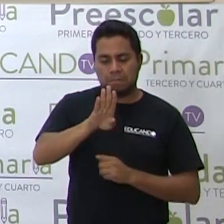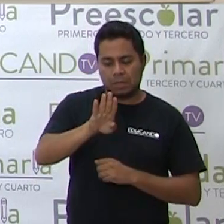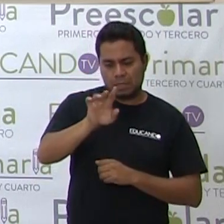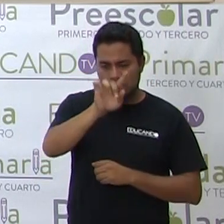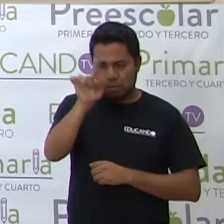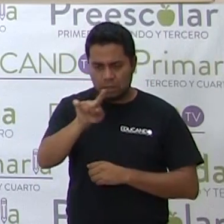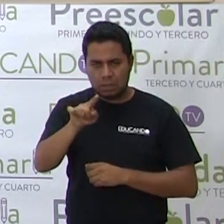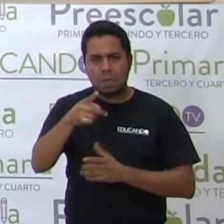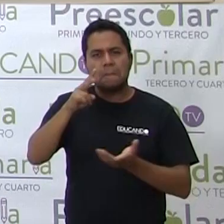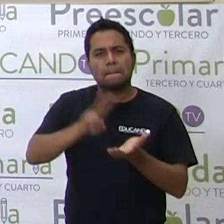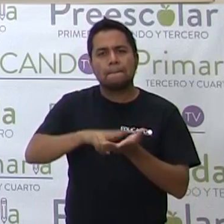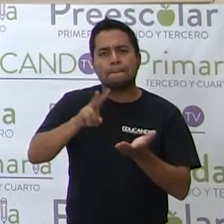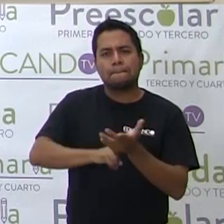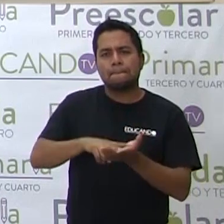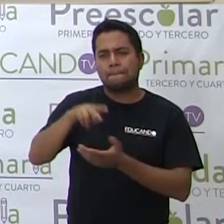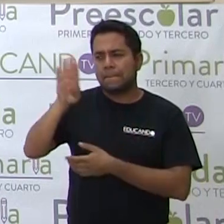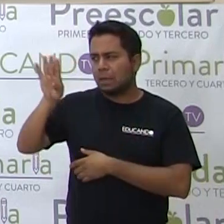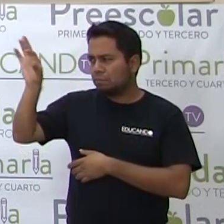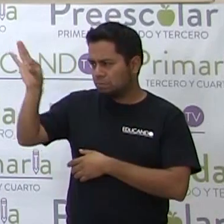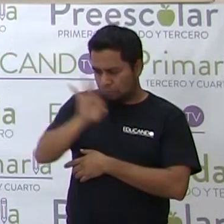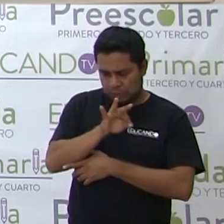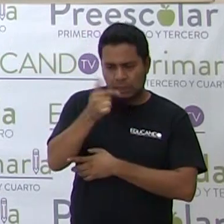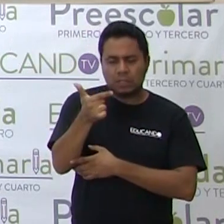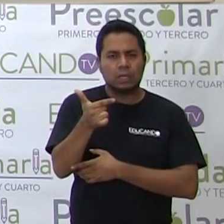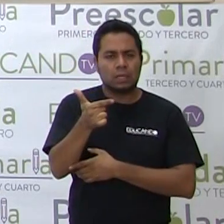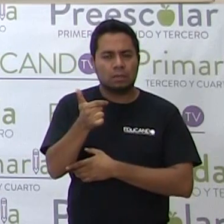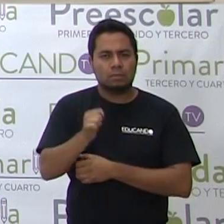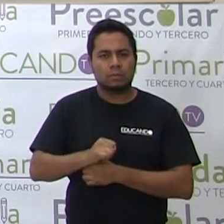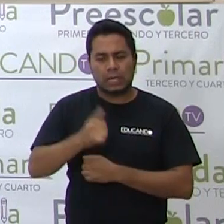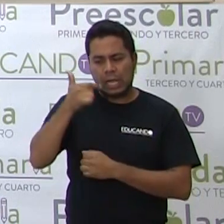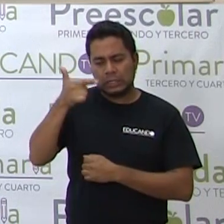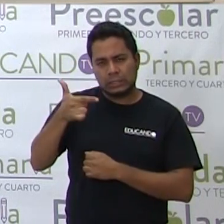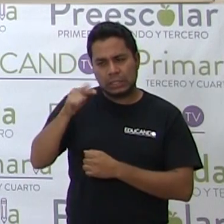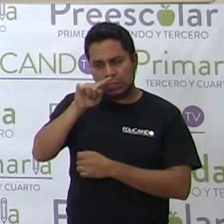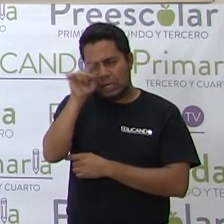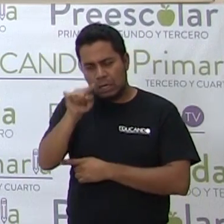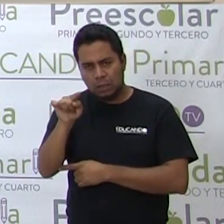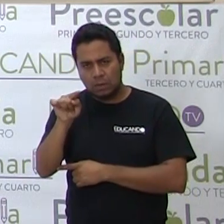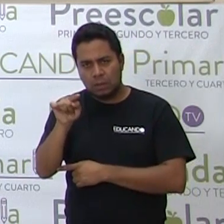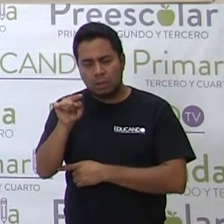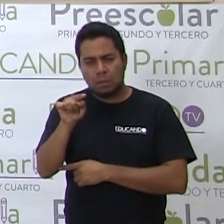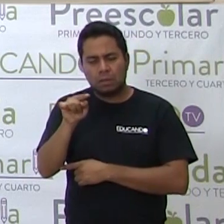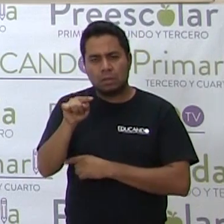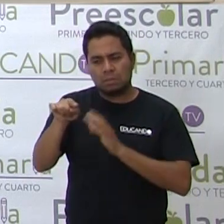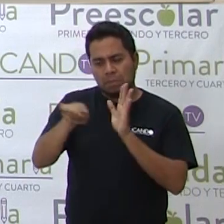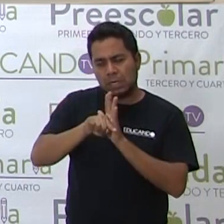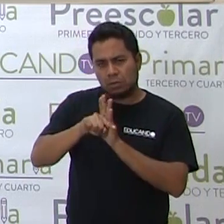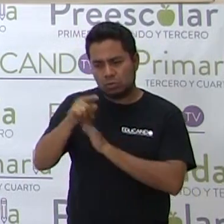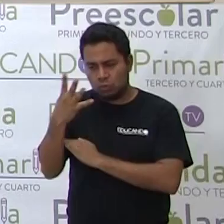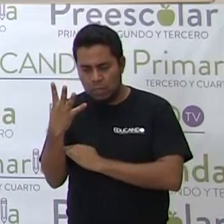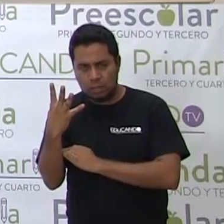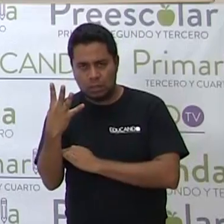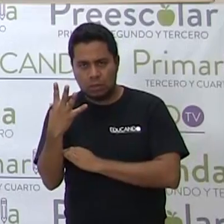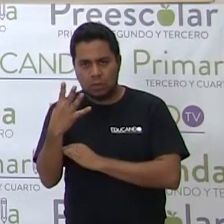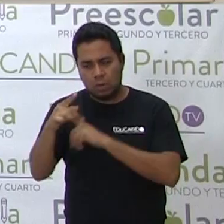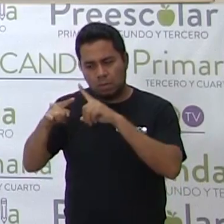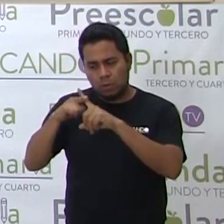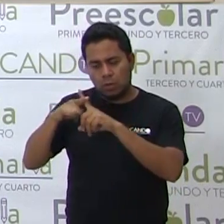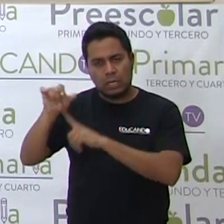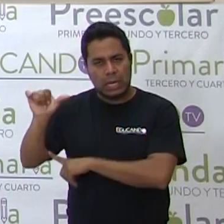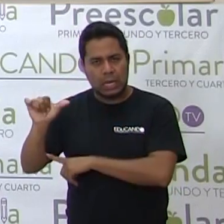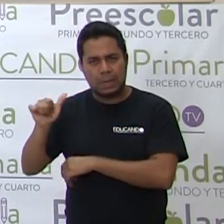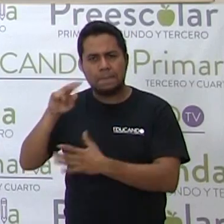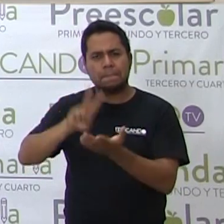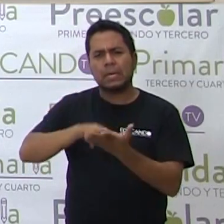cuadrado cuánto vale B 7 7 cuadrado - 4 * a